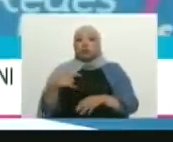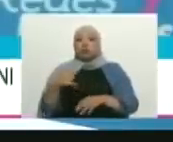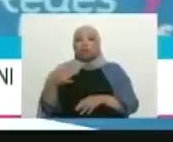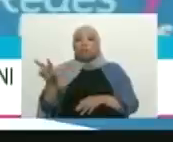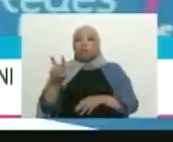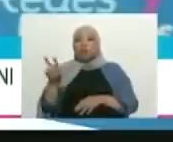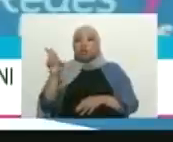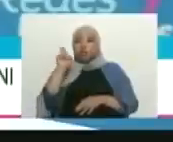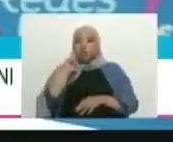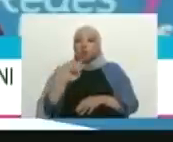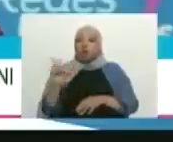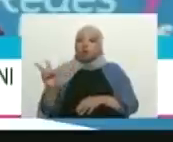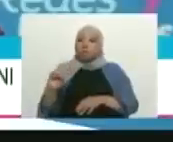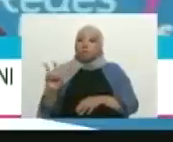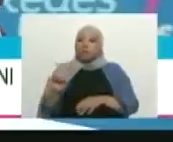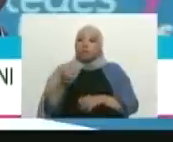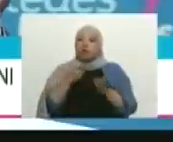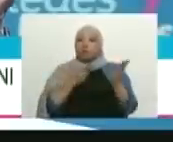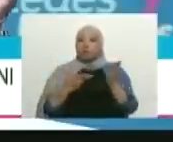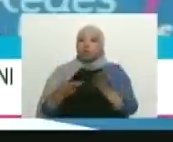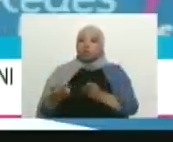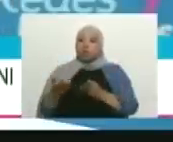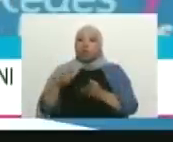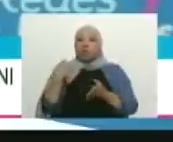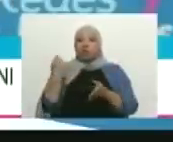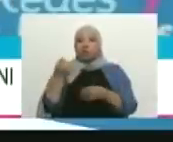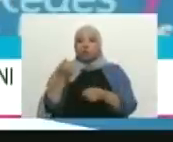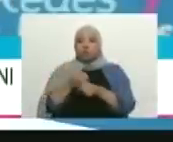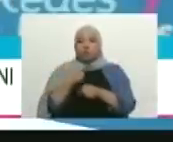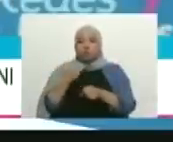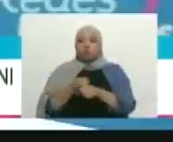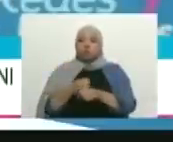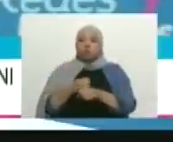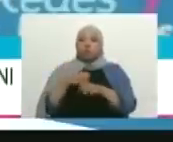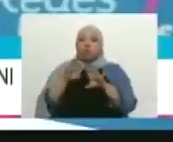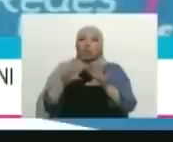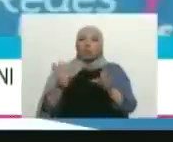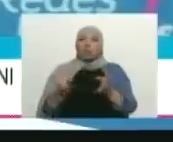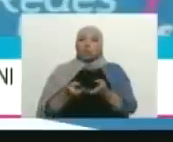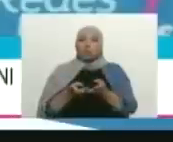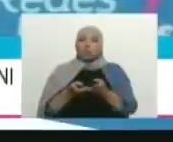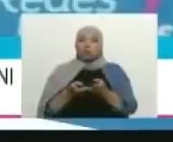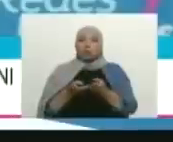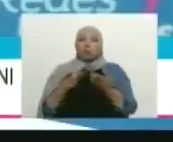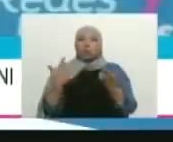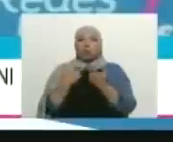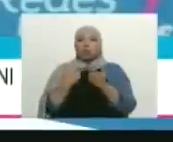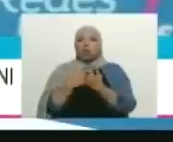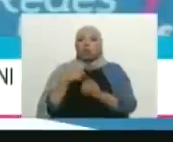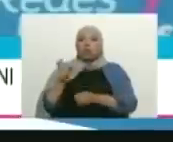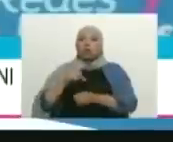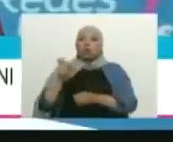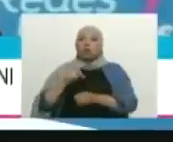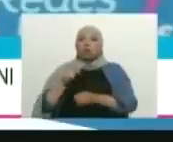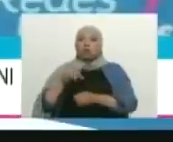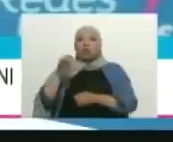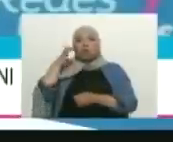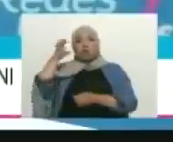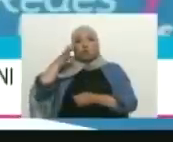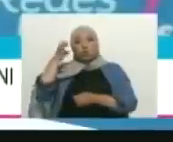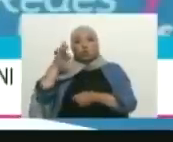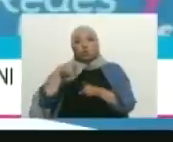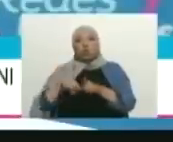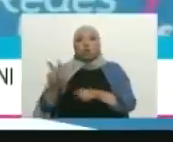República Bolivariana de Venezuela. Así que bienvenidos los inversionistas que vengan del mundo. El gas que ustedes necesitan en Europa está